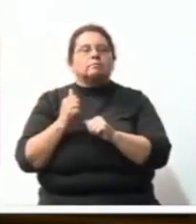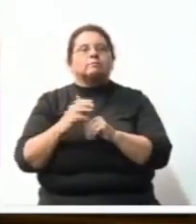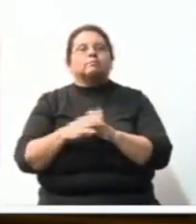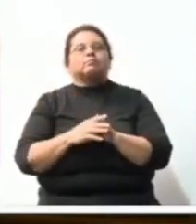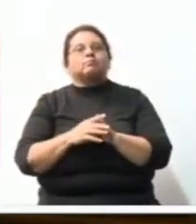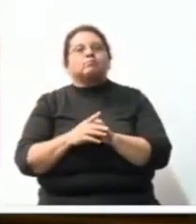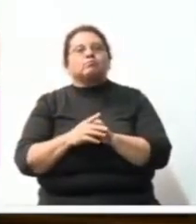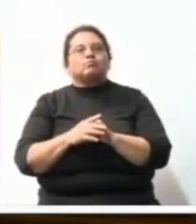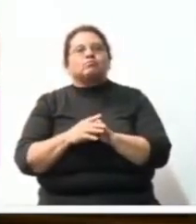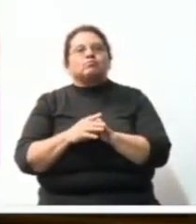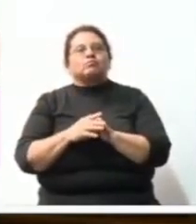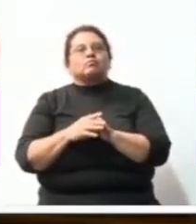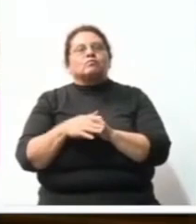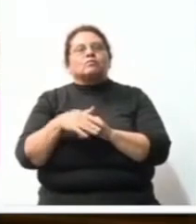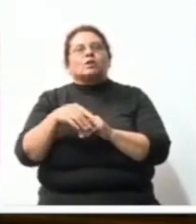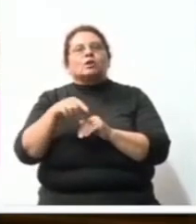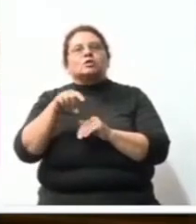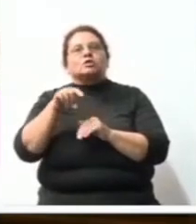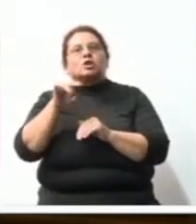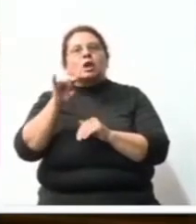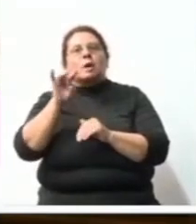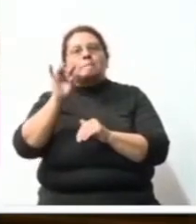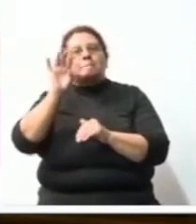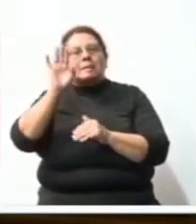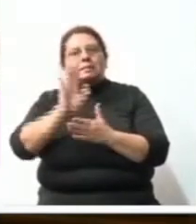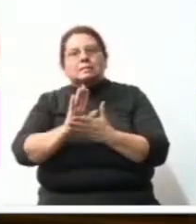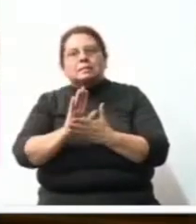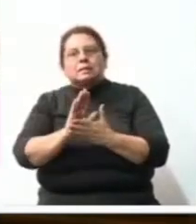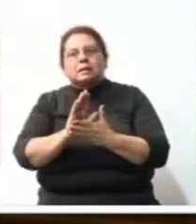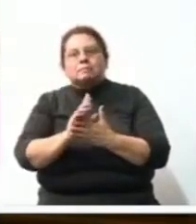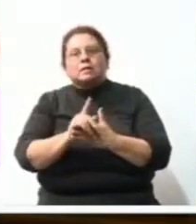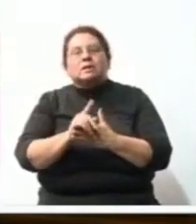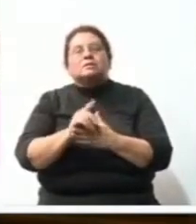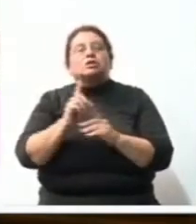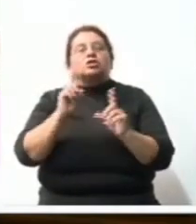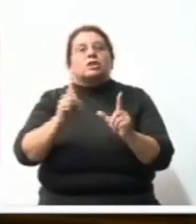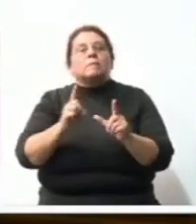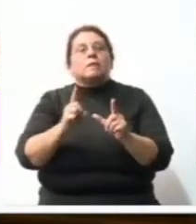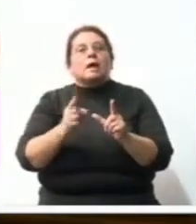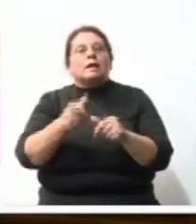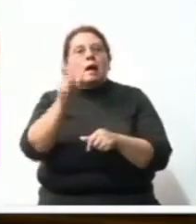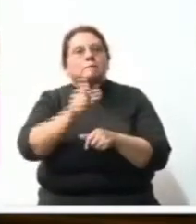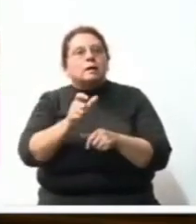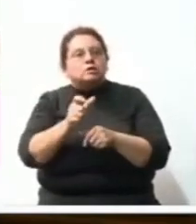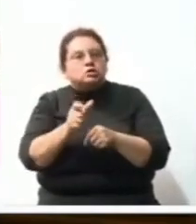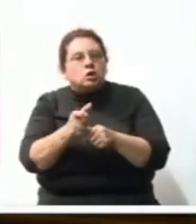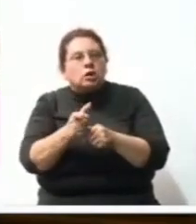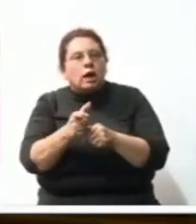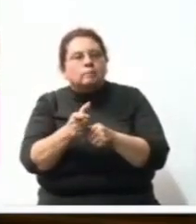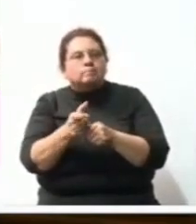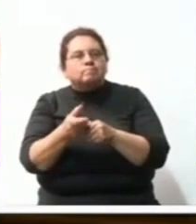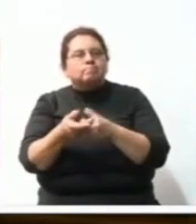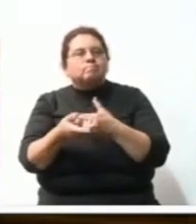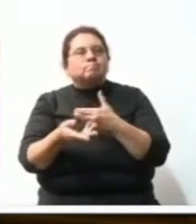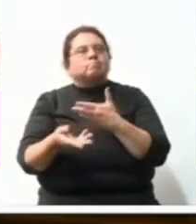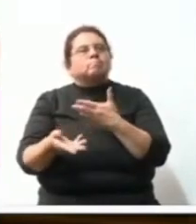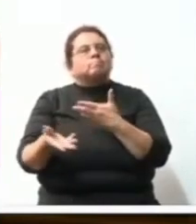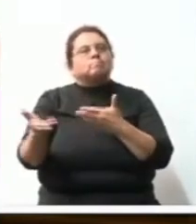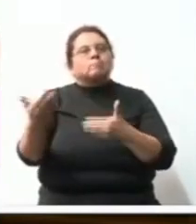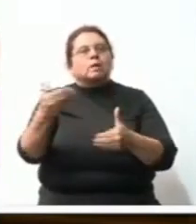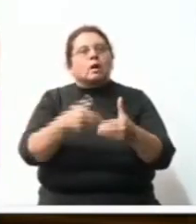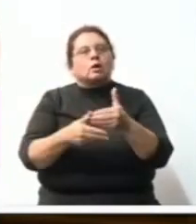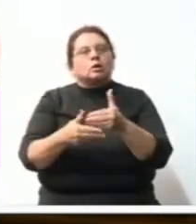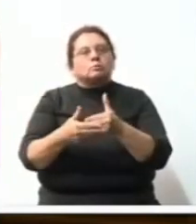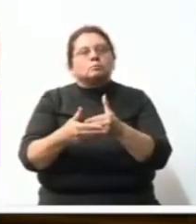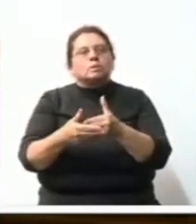no solo por la reivindicación misma que hicieron sino Quienes participaron acá lo que hubo es un reagrupamiento de Defensores